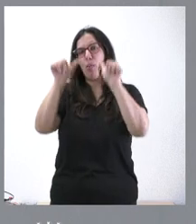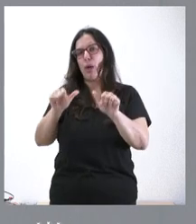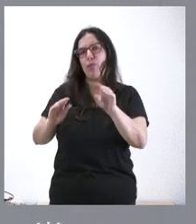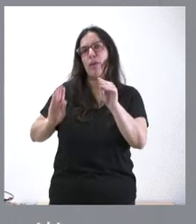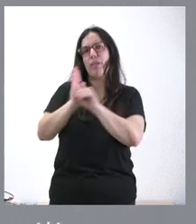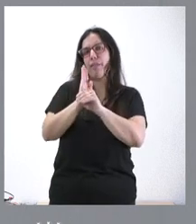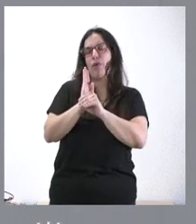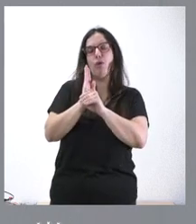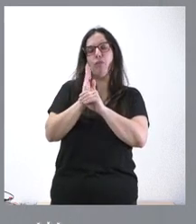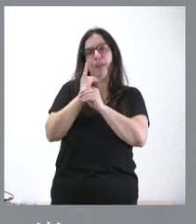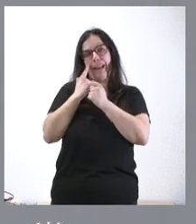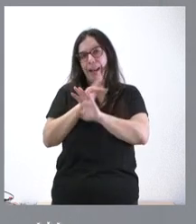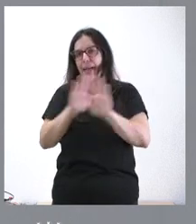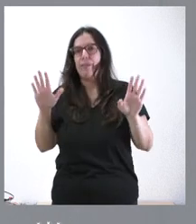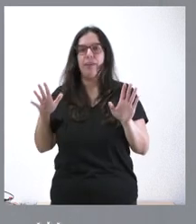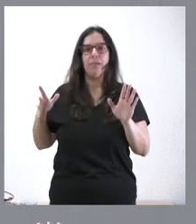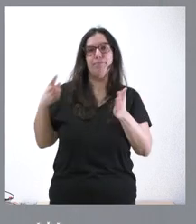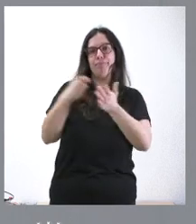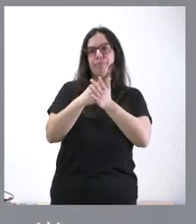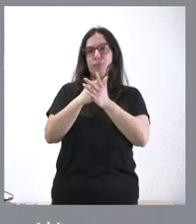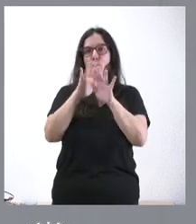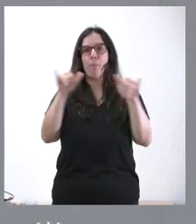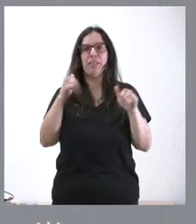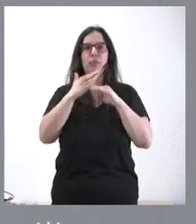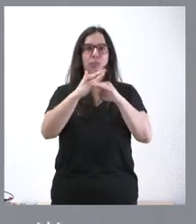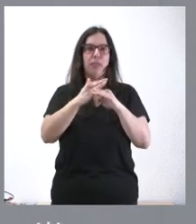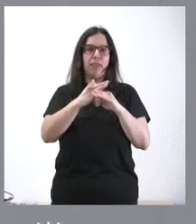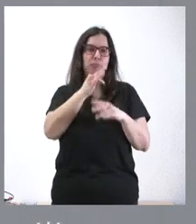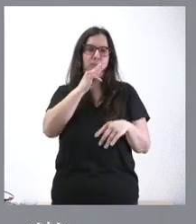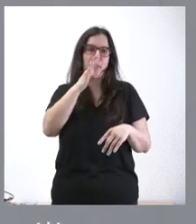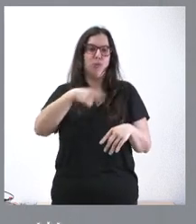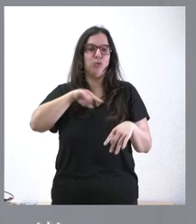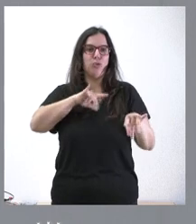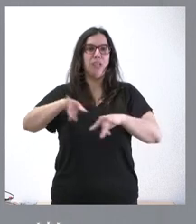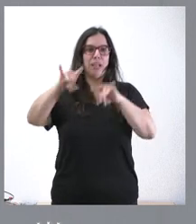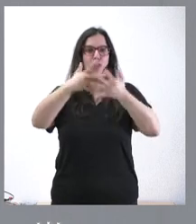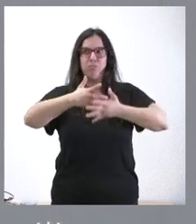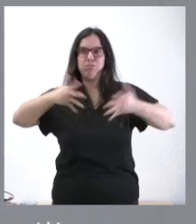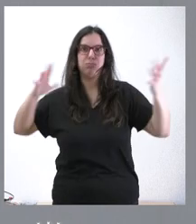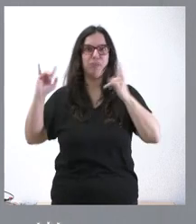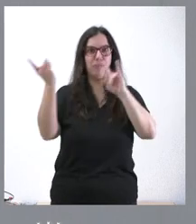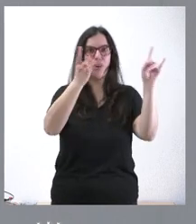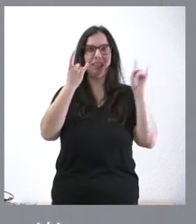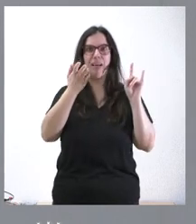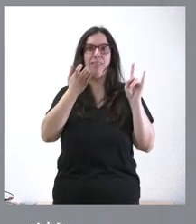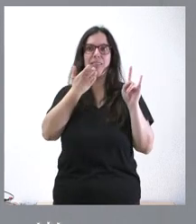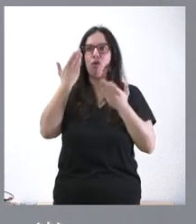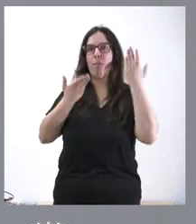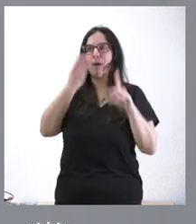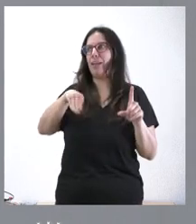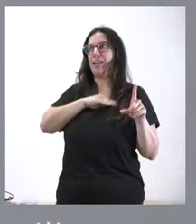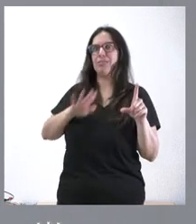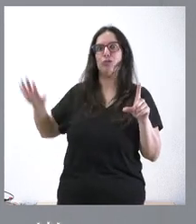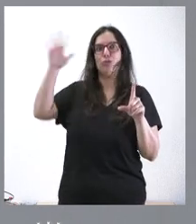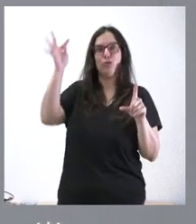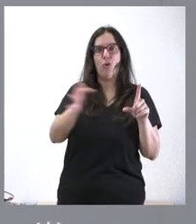dista mucho de aportar las cuantías que nuestra comunidad representa en términos de superficie forestal respecto de la total Nacional de